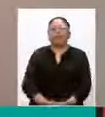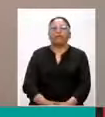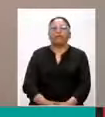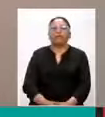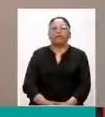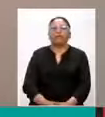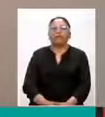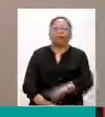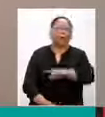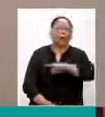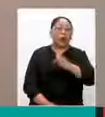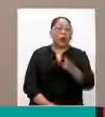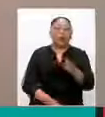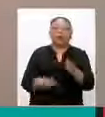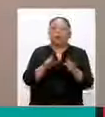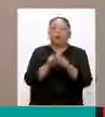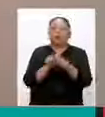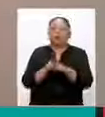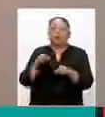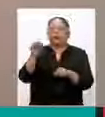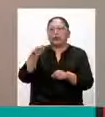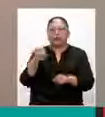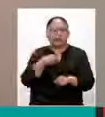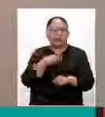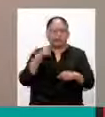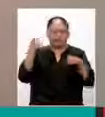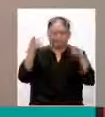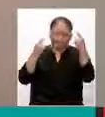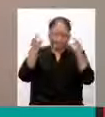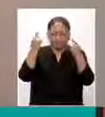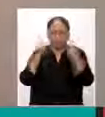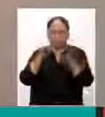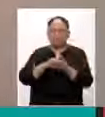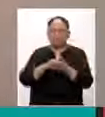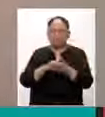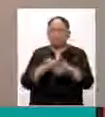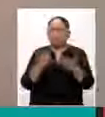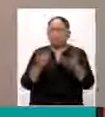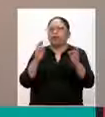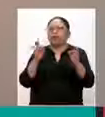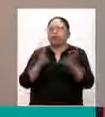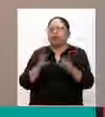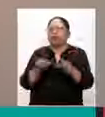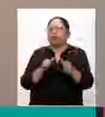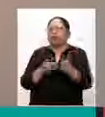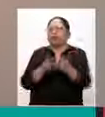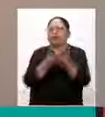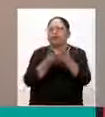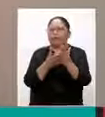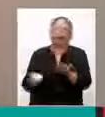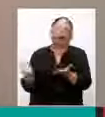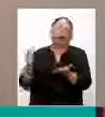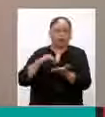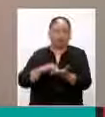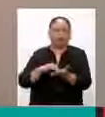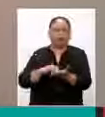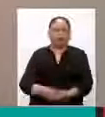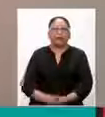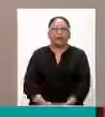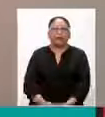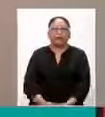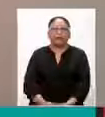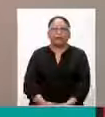lado. Por otro, Mónica, sí estamos analizando la posibilidad de la interposición de una acción popular nuevamente, tomando